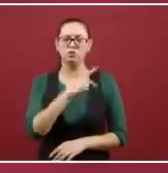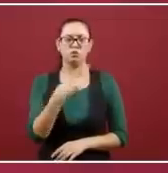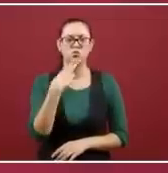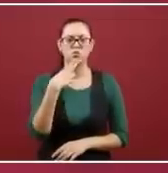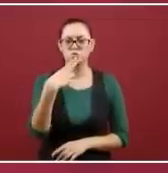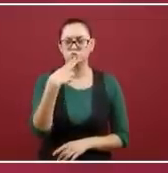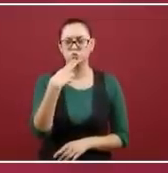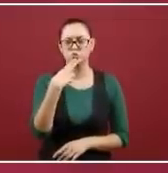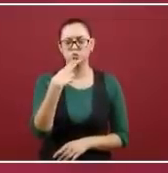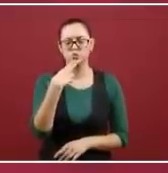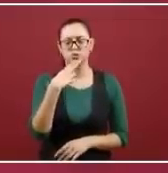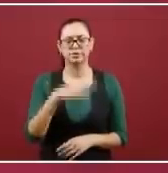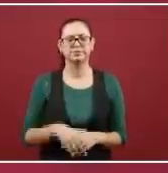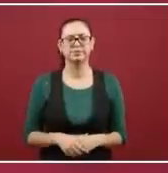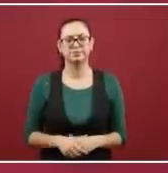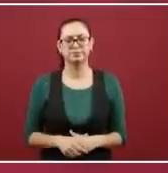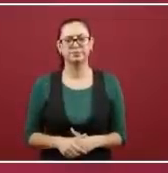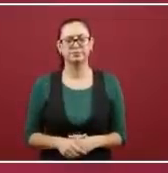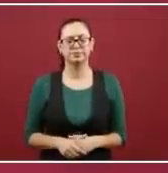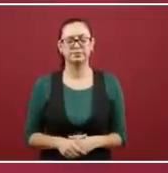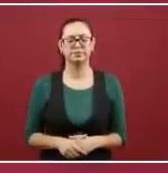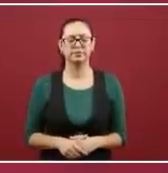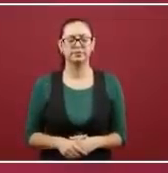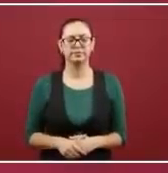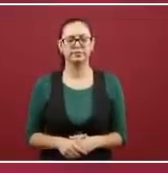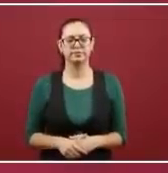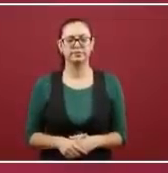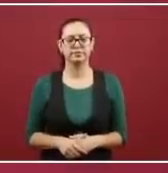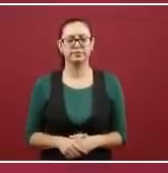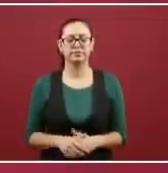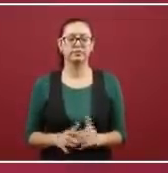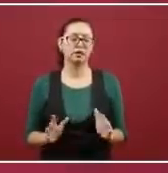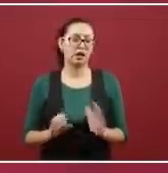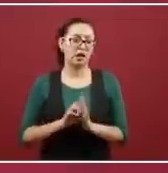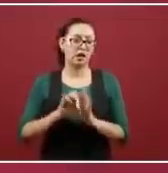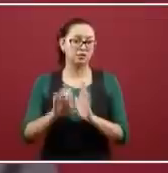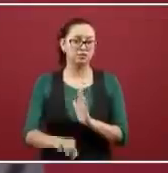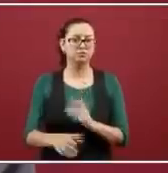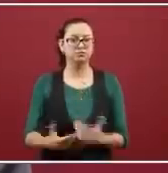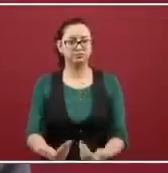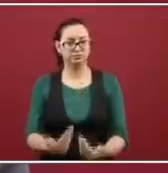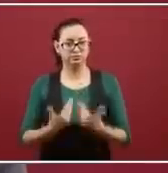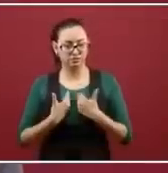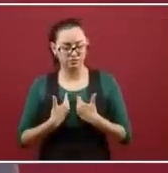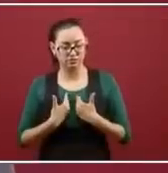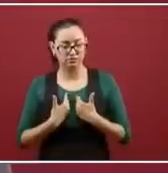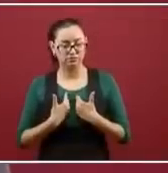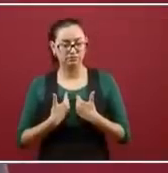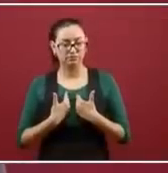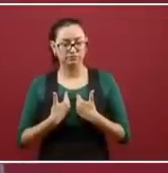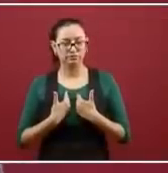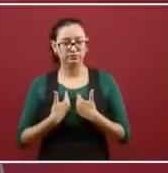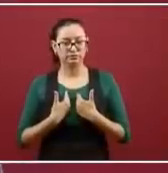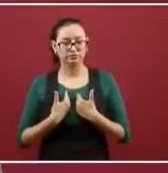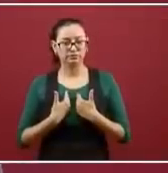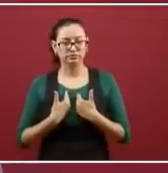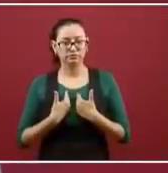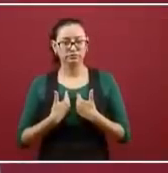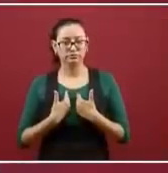utilizar estos aviones. En mi caso, que no iba a